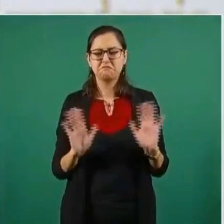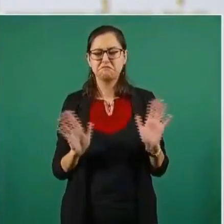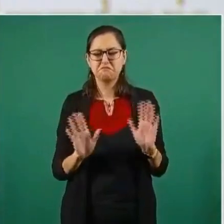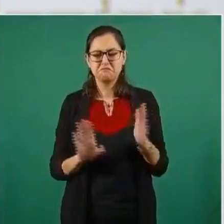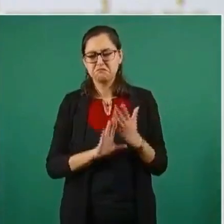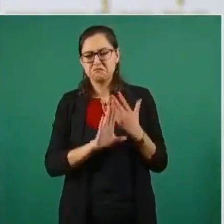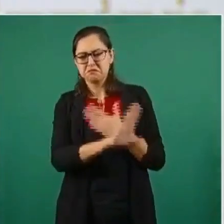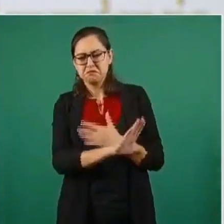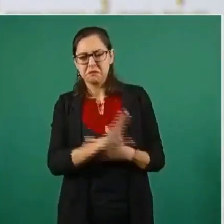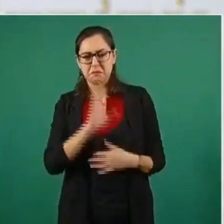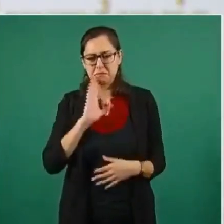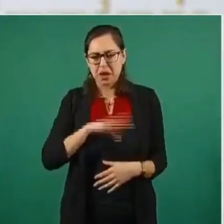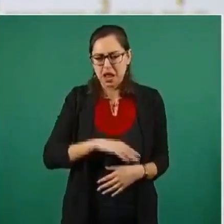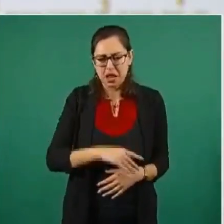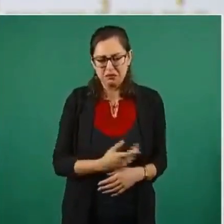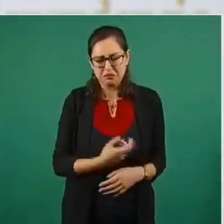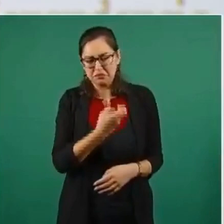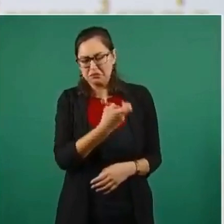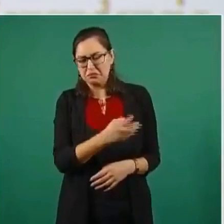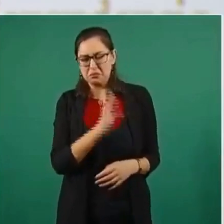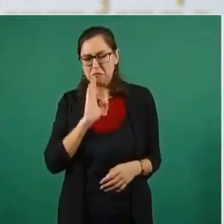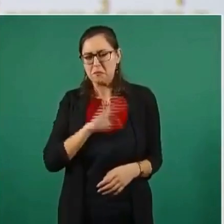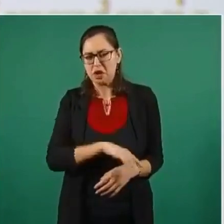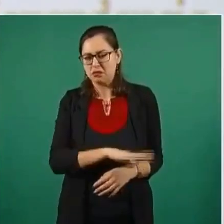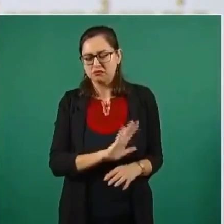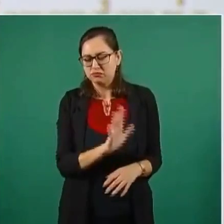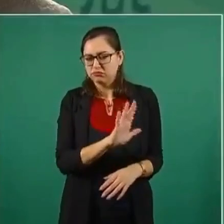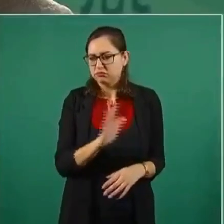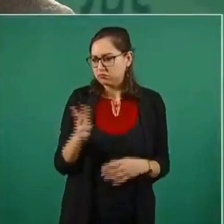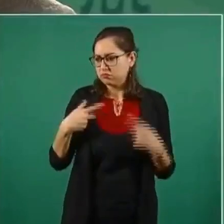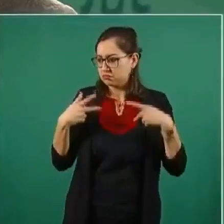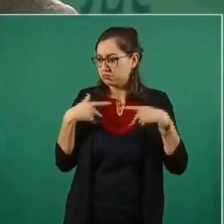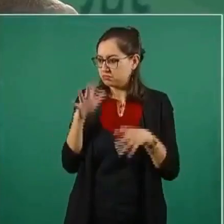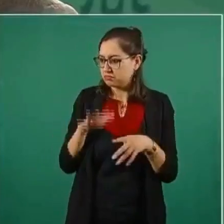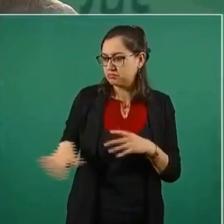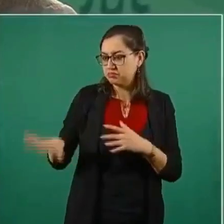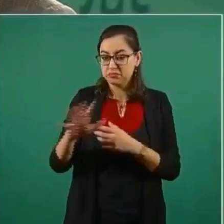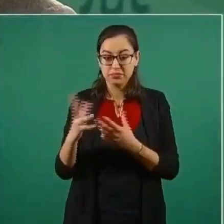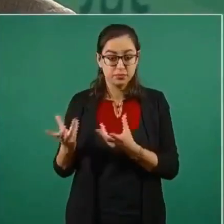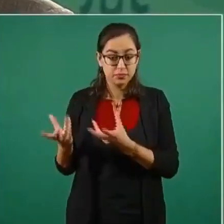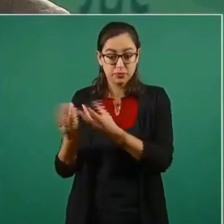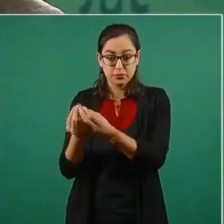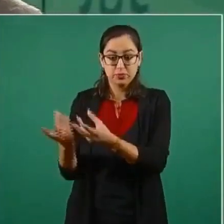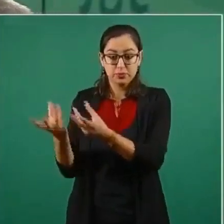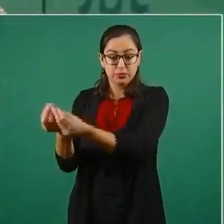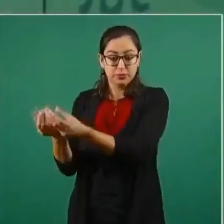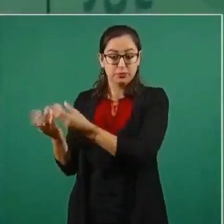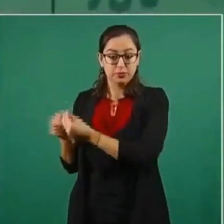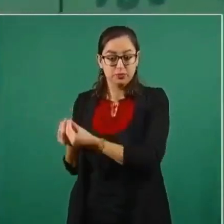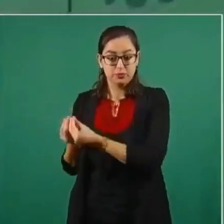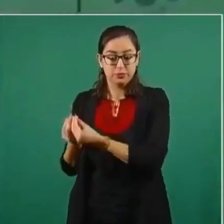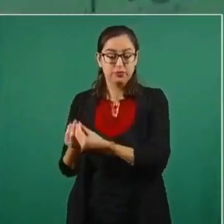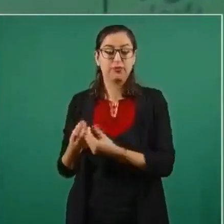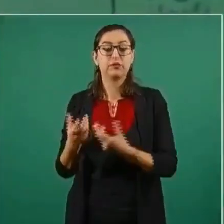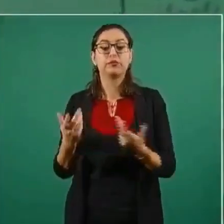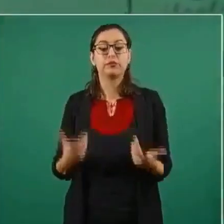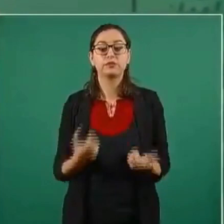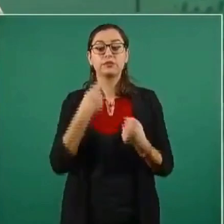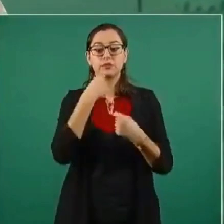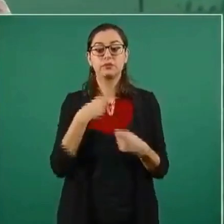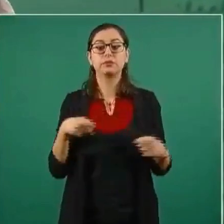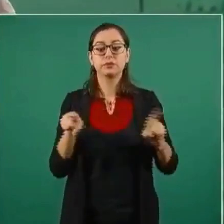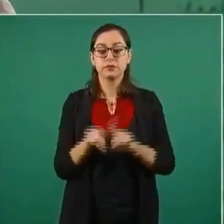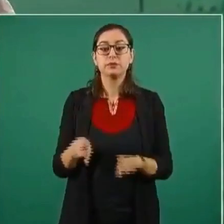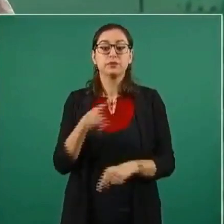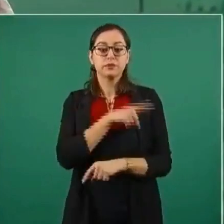Sí piensan en los ciudadanos. Y lo otro es apoyarnos también